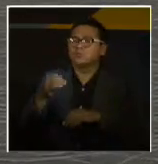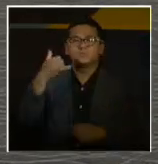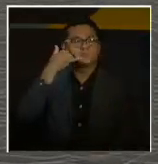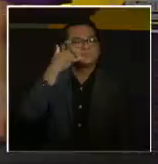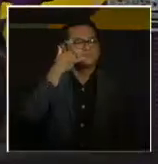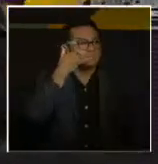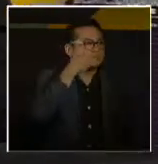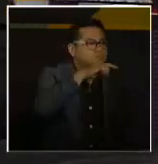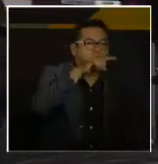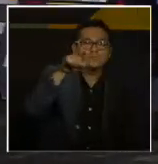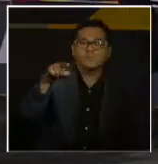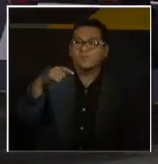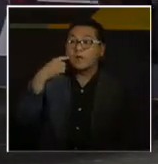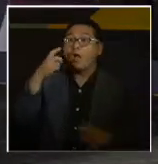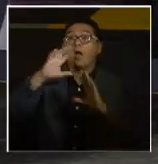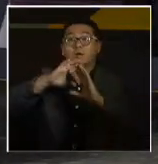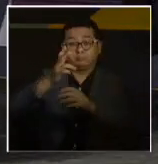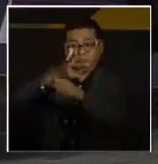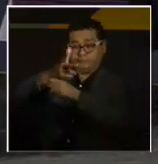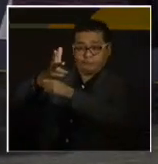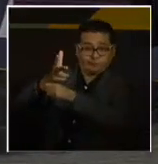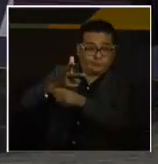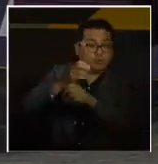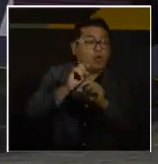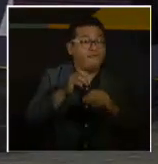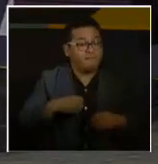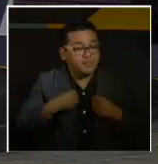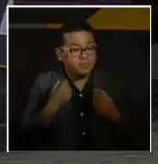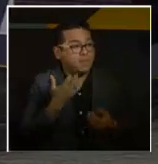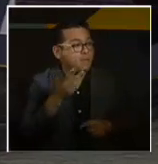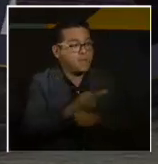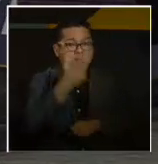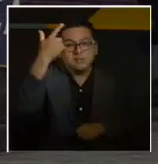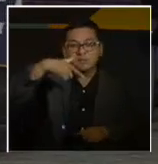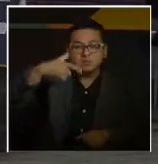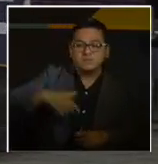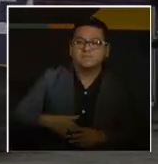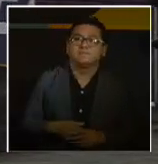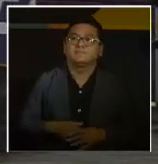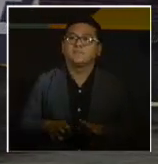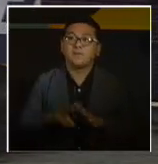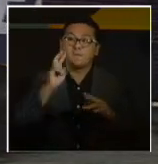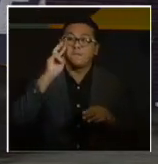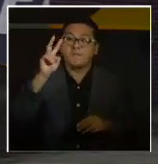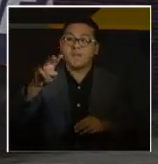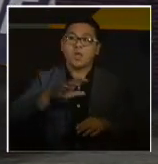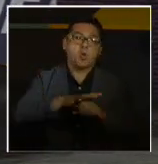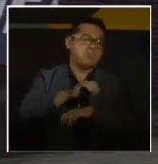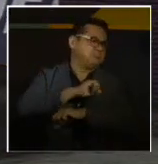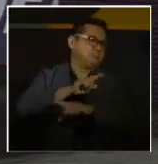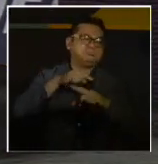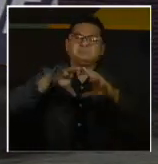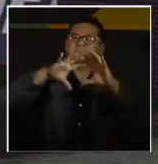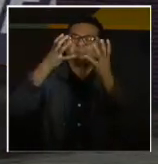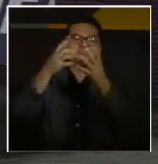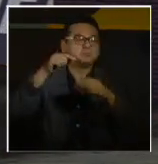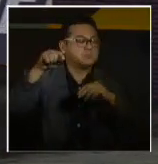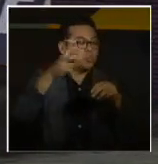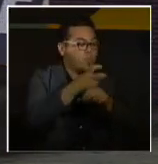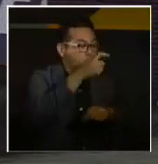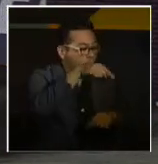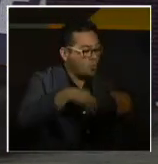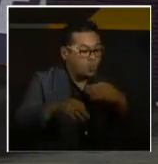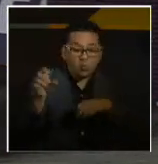teléfono celular y estamos por transmitir o estamos compartiendo lo que está pasando esta noche y lo están viendo en cualquier rincón del mundo. Por eso,